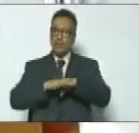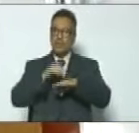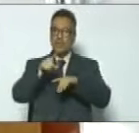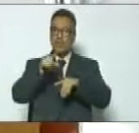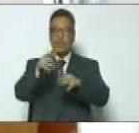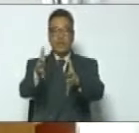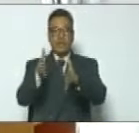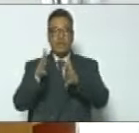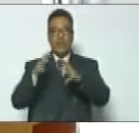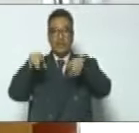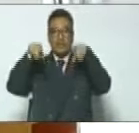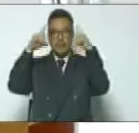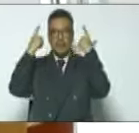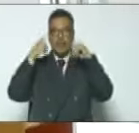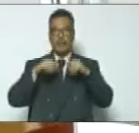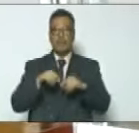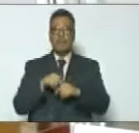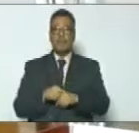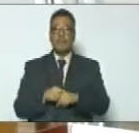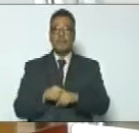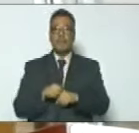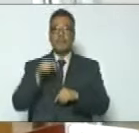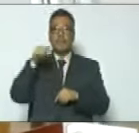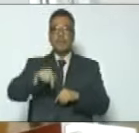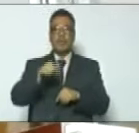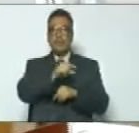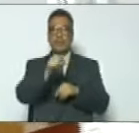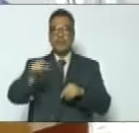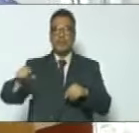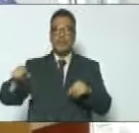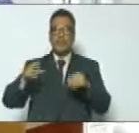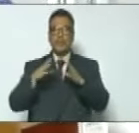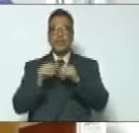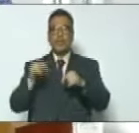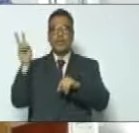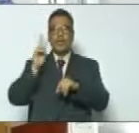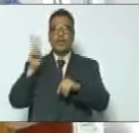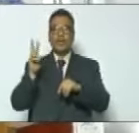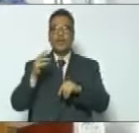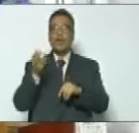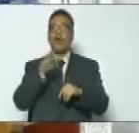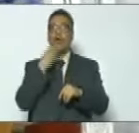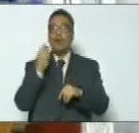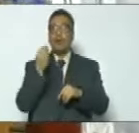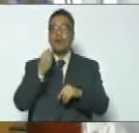gran victoria de los Tiburones de La Guaira es que hoy hay fanáticos por toda Venezuela,